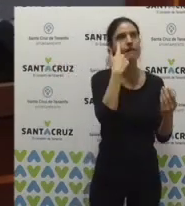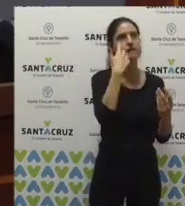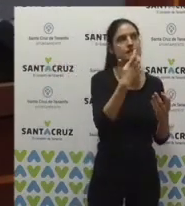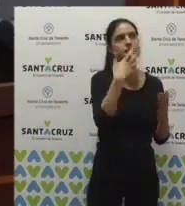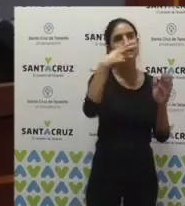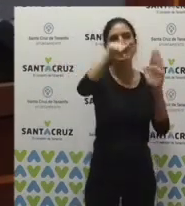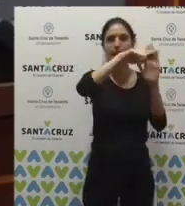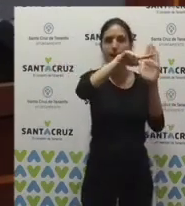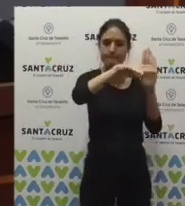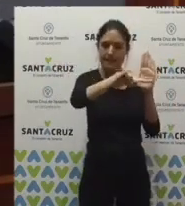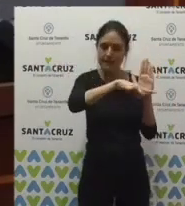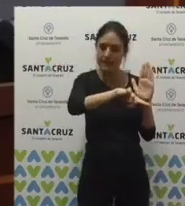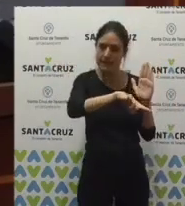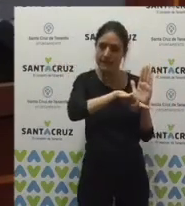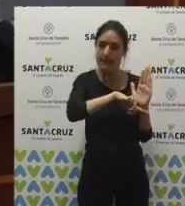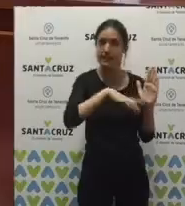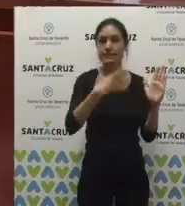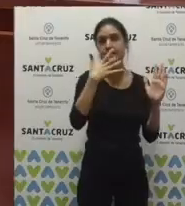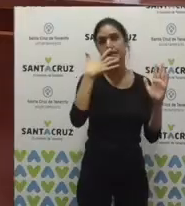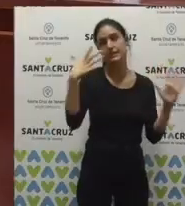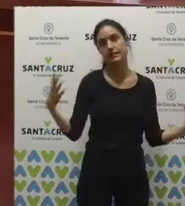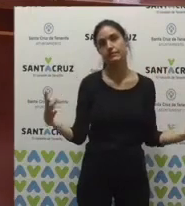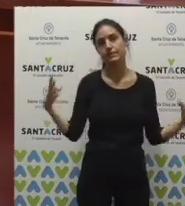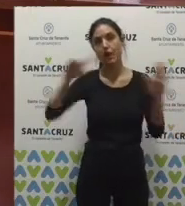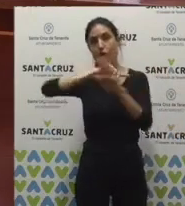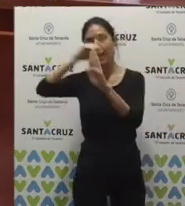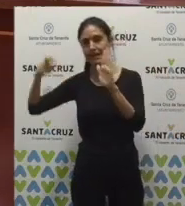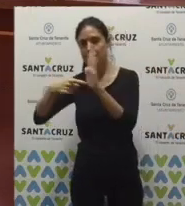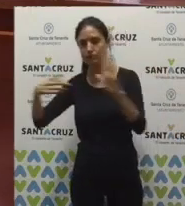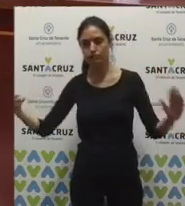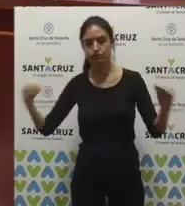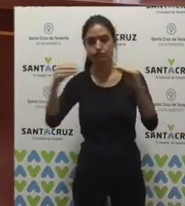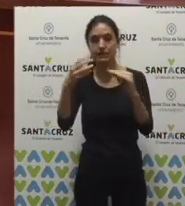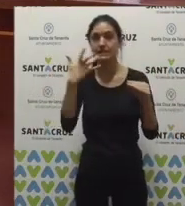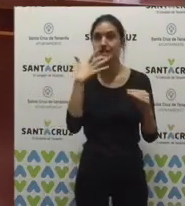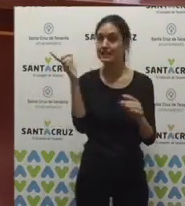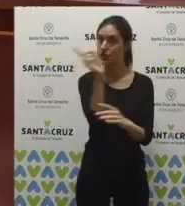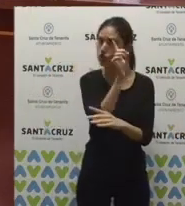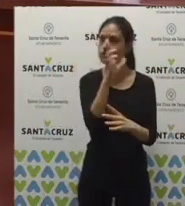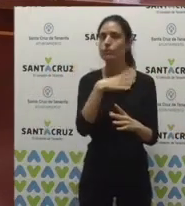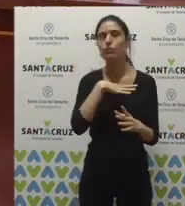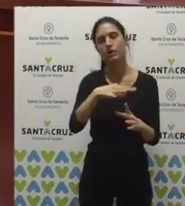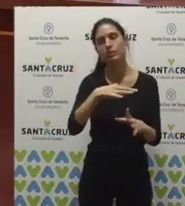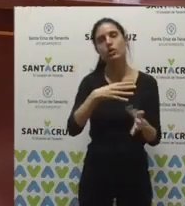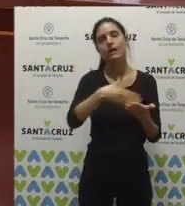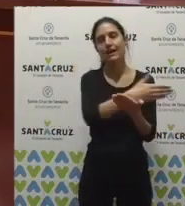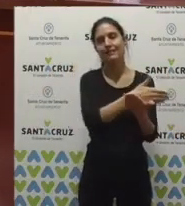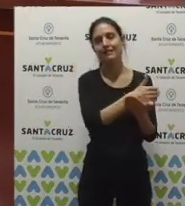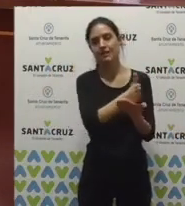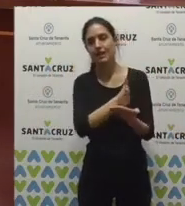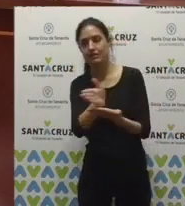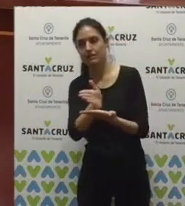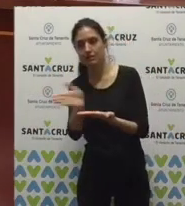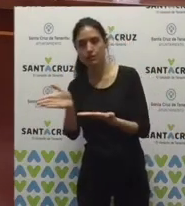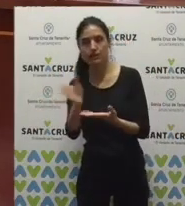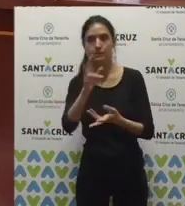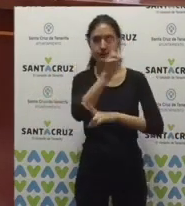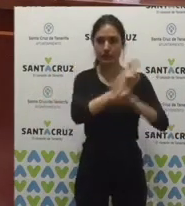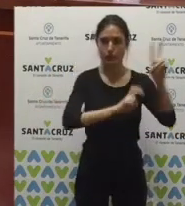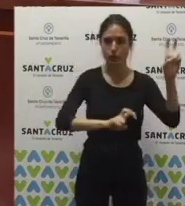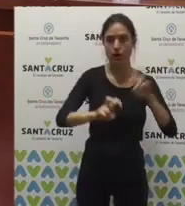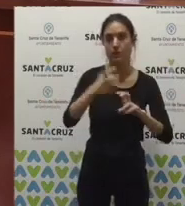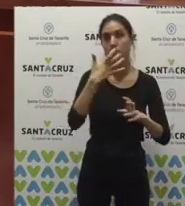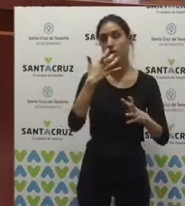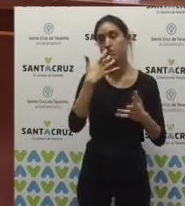siempre y cuando sean acordes a la ley y en su caso buscar alternativas como puede ser en el caso de las bonificaciones determinados